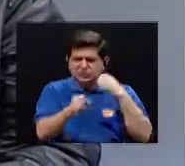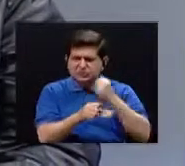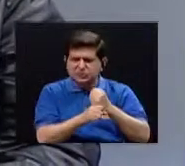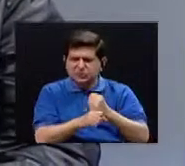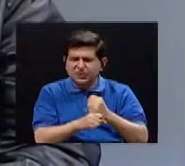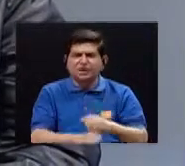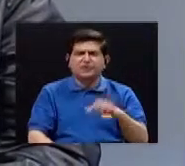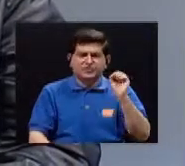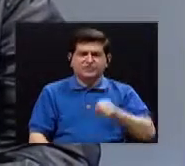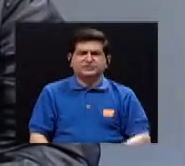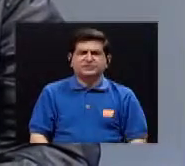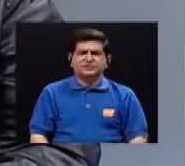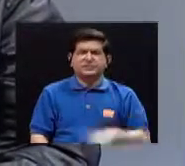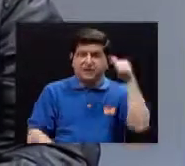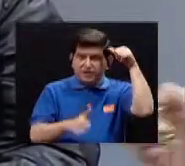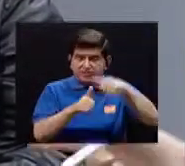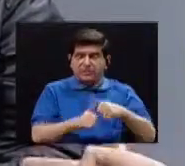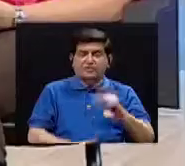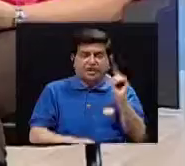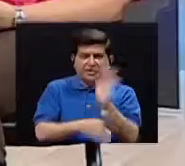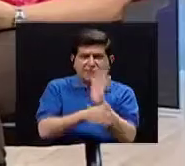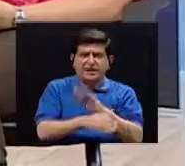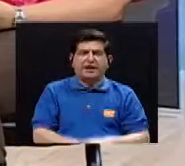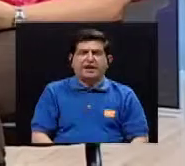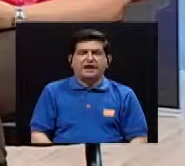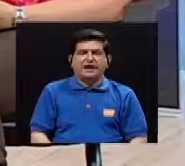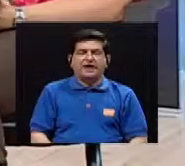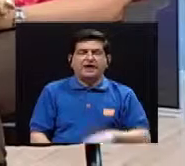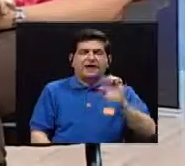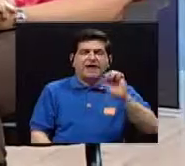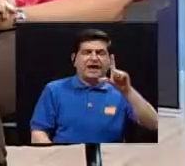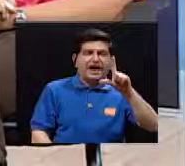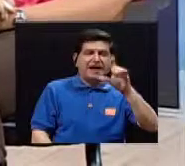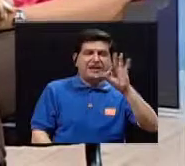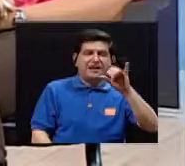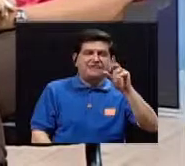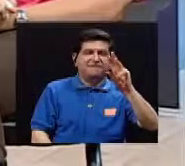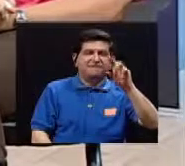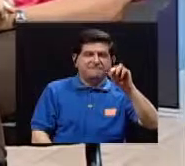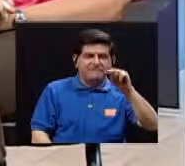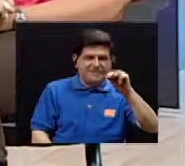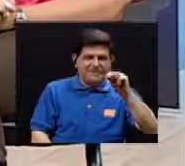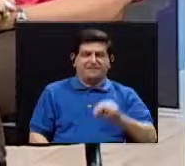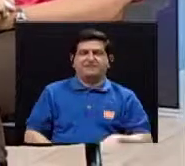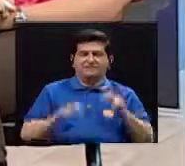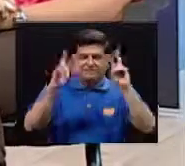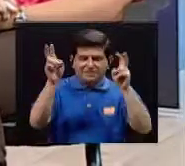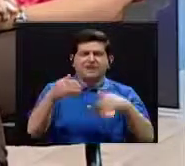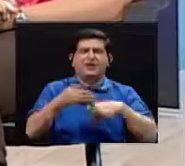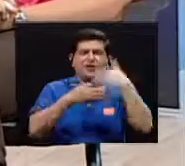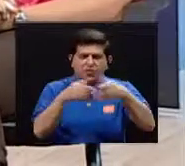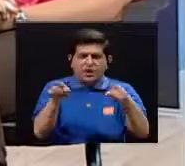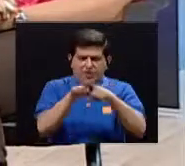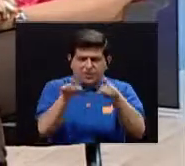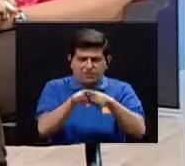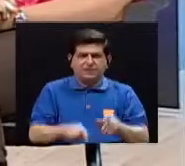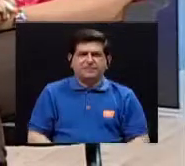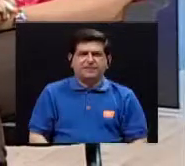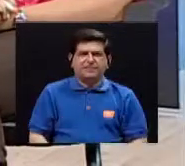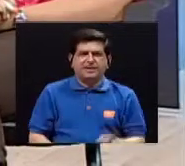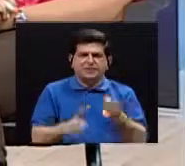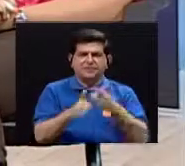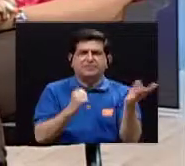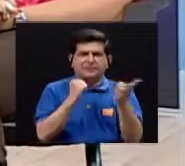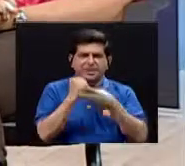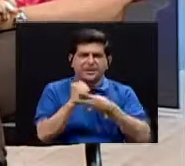hace unos cinco años si lo conocimos con el cortometraje el fin con el cortometraje el fin posteriormente con el